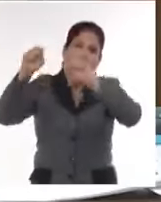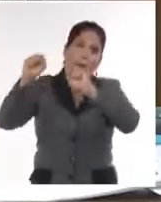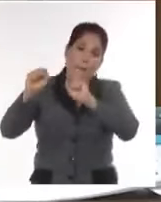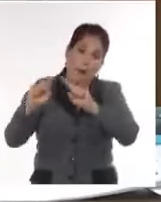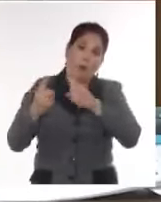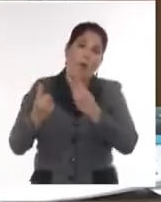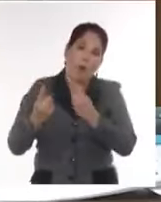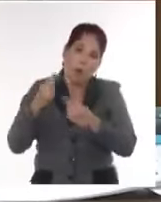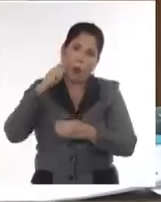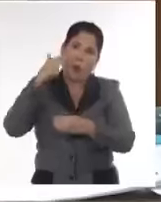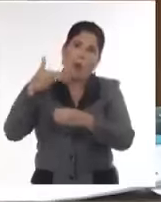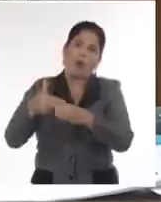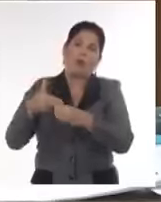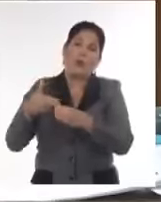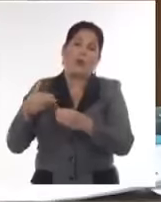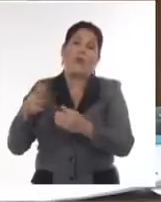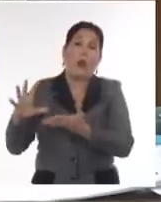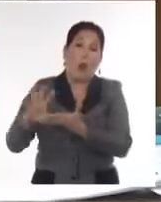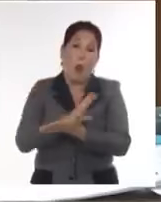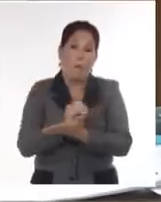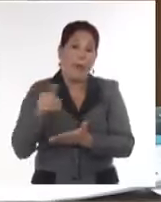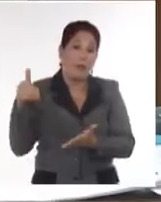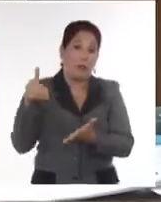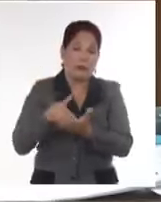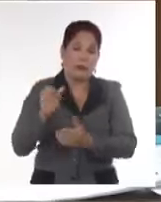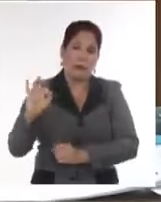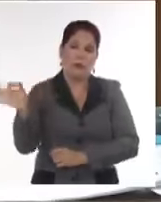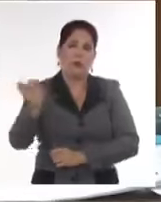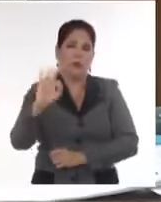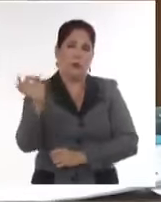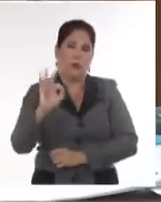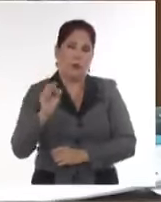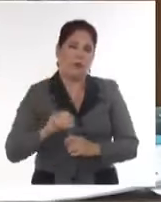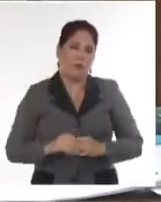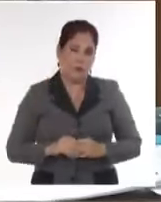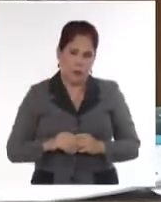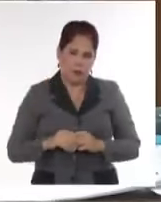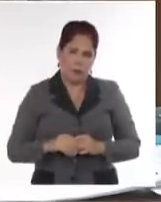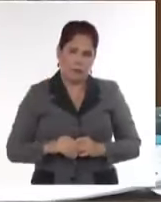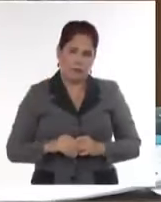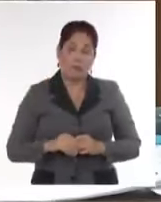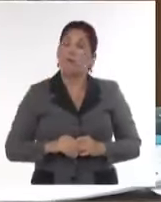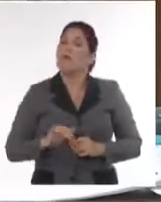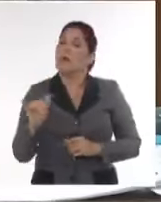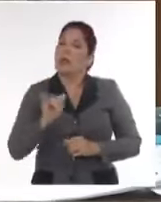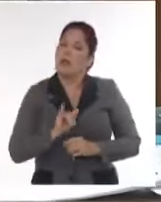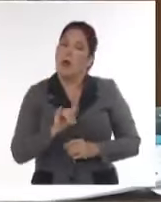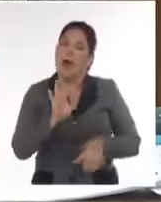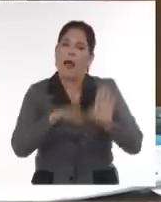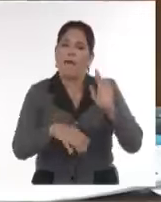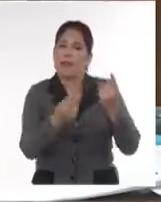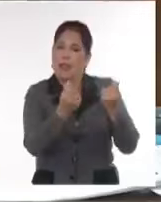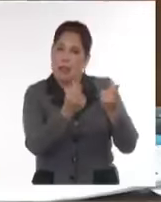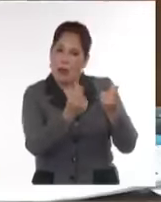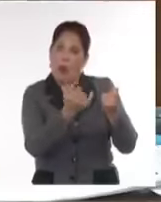como nosotros le decimos, vamos a tener baches y déficit de fuel para la generación de electricidad y la economía, porque también hay parte de la economía